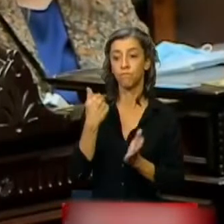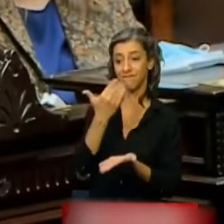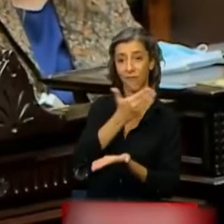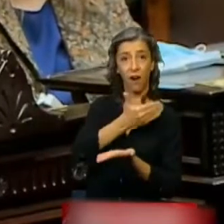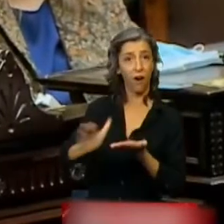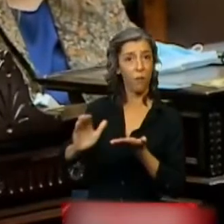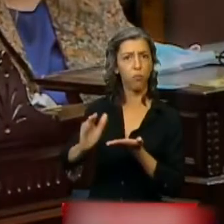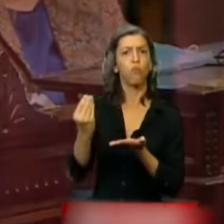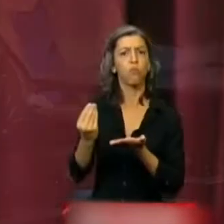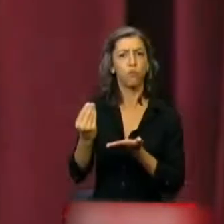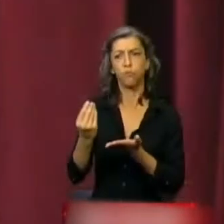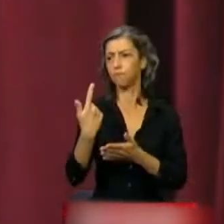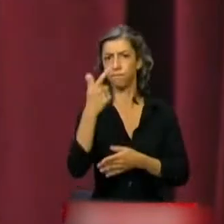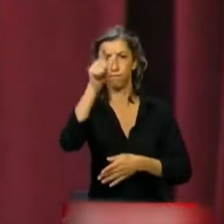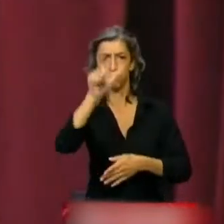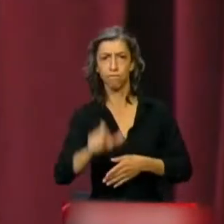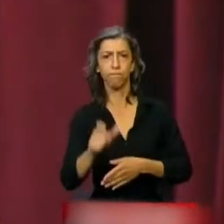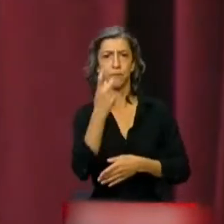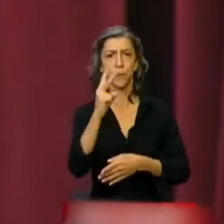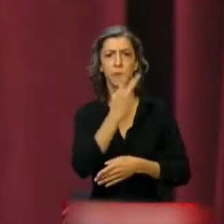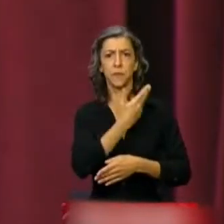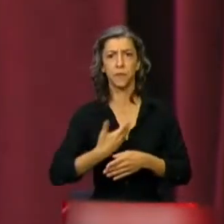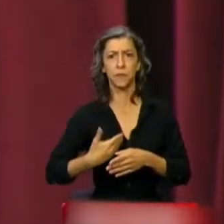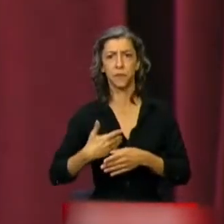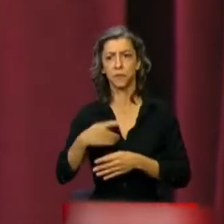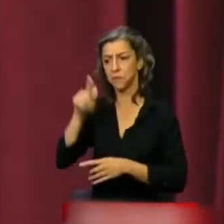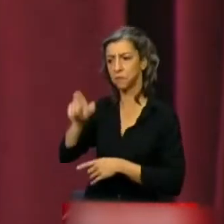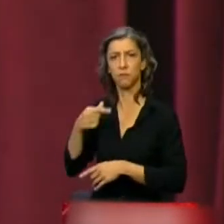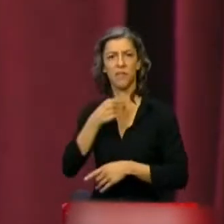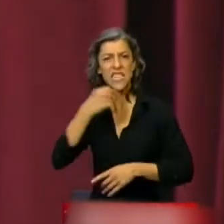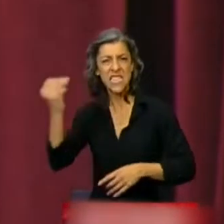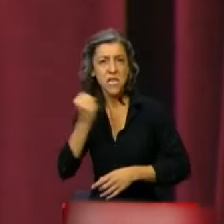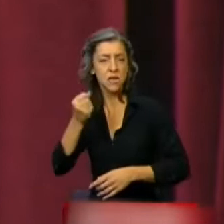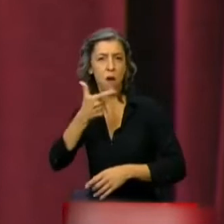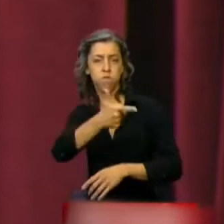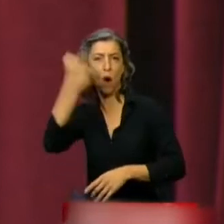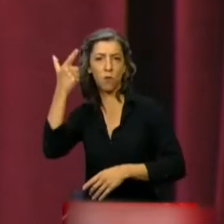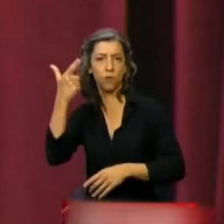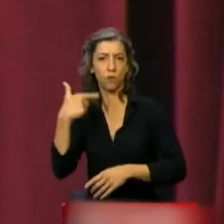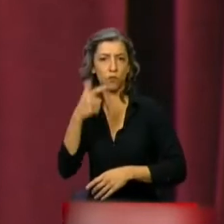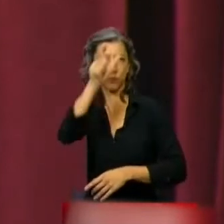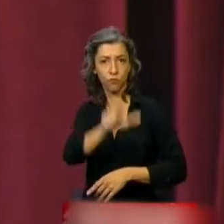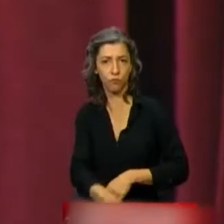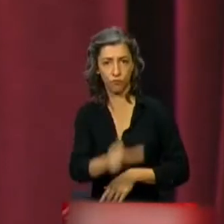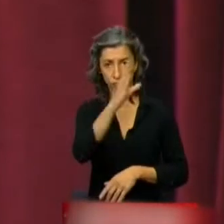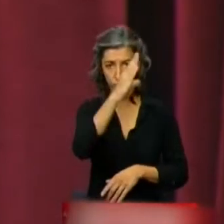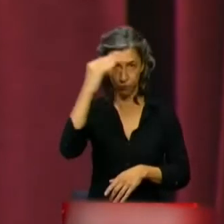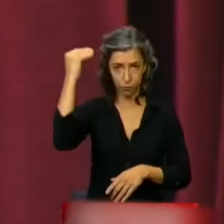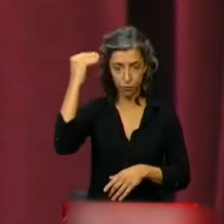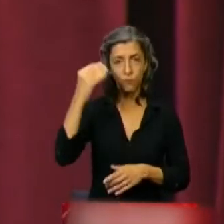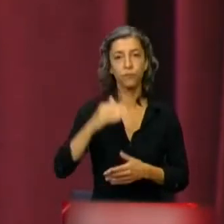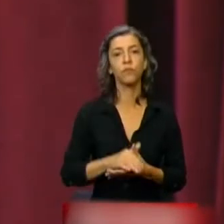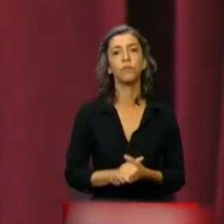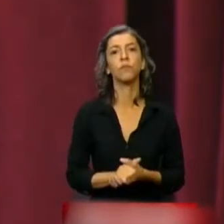o siguientes, según caiga en martes y miércoles o jueves y viernes respectivamente.